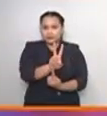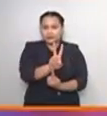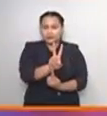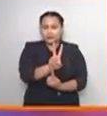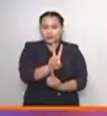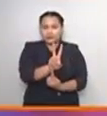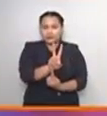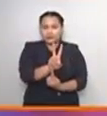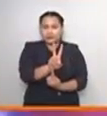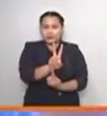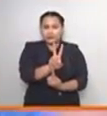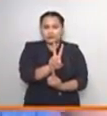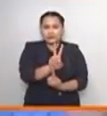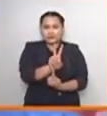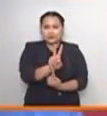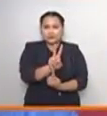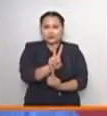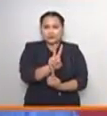dígito.